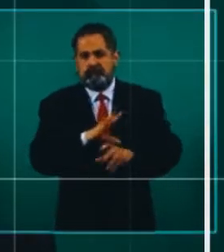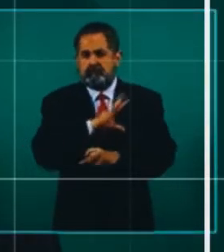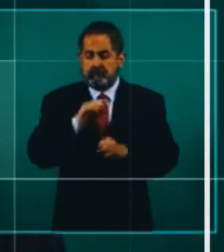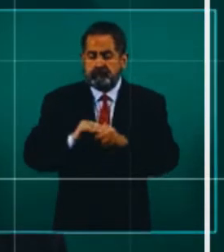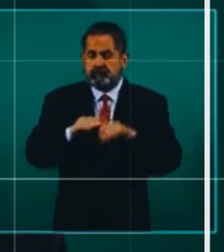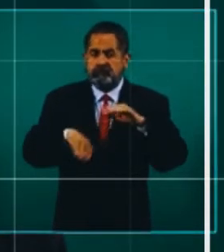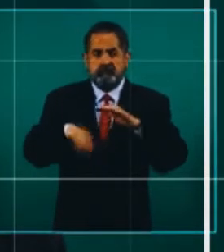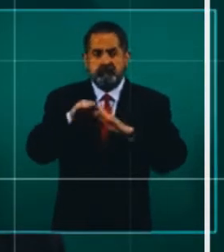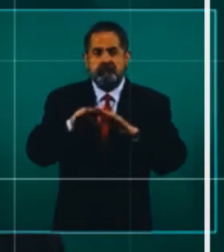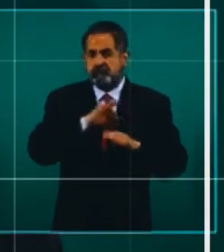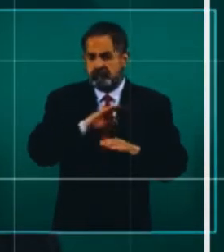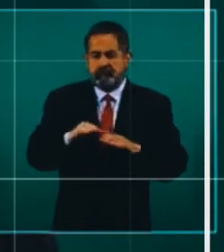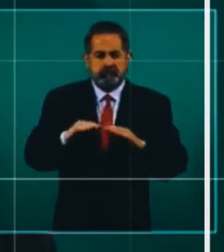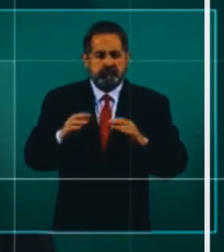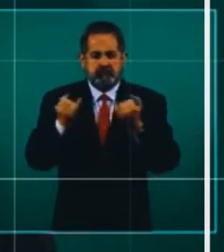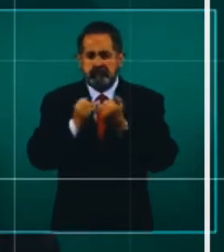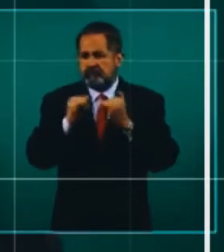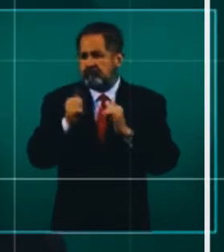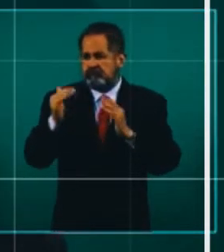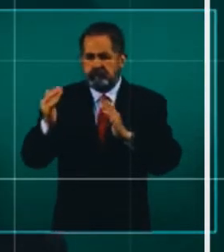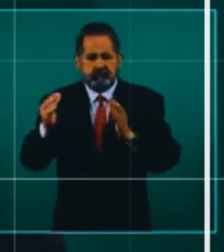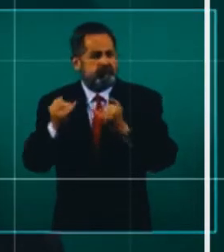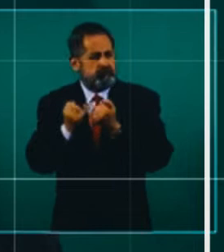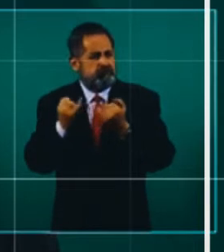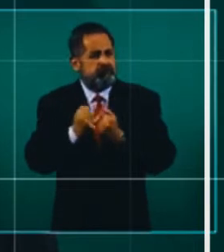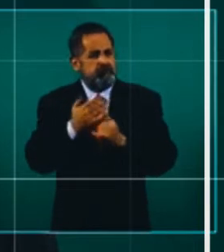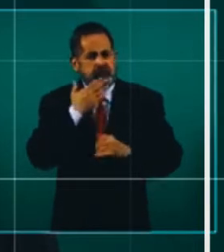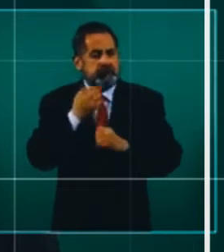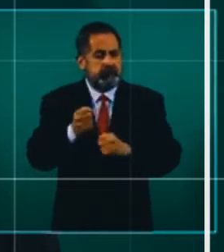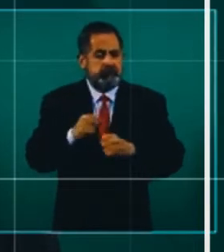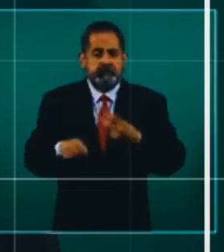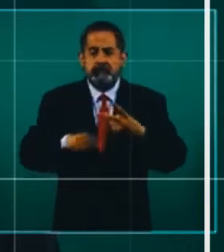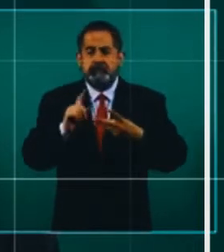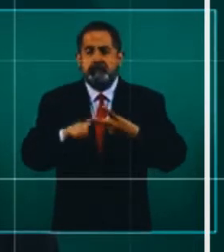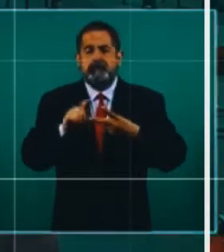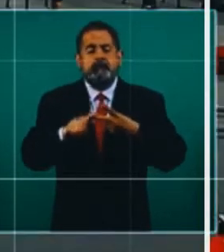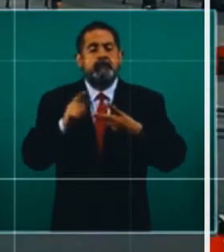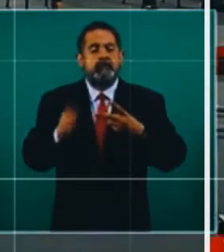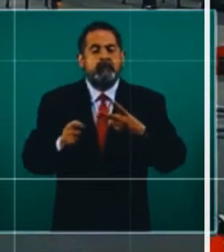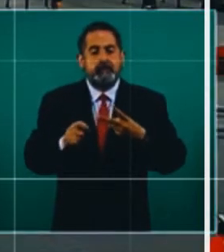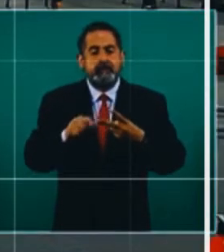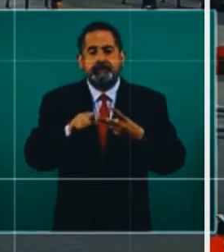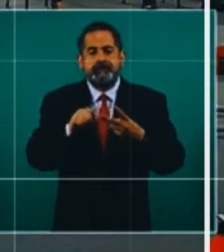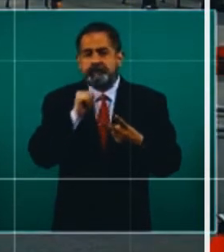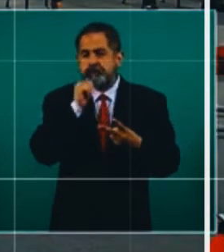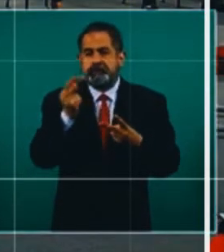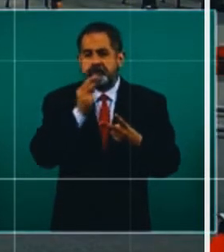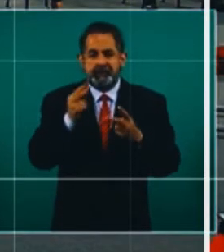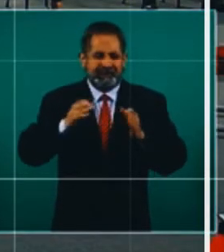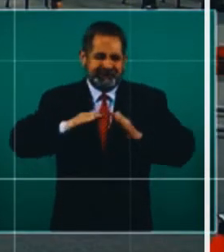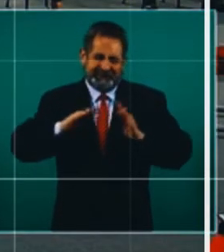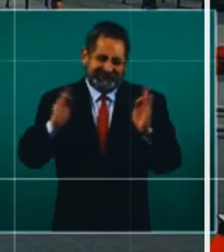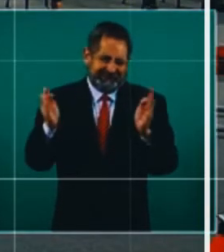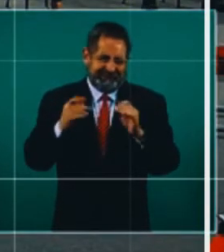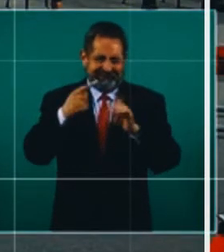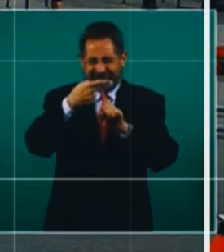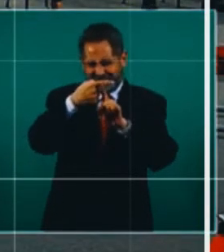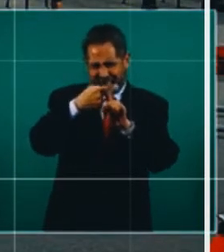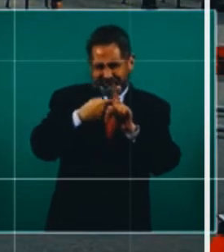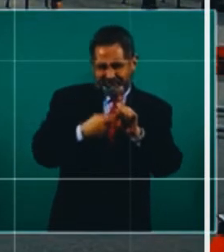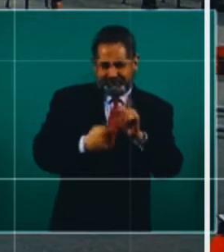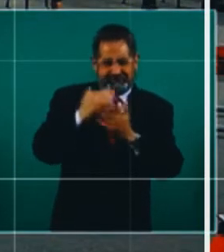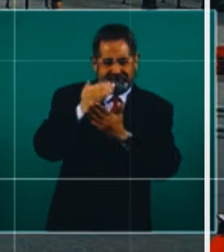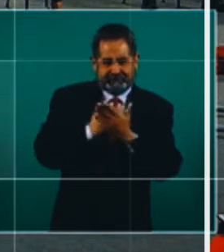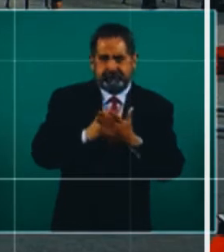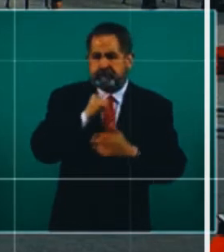muy alta, comparable a la de las demás vacunas. Y en segundo lugar, que no requiere ultracongelación. Esto lo que permite es